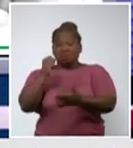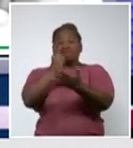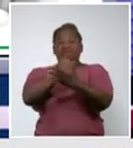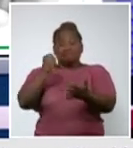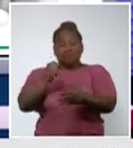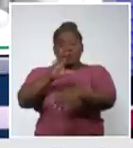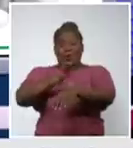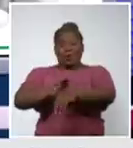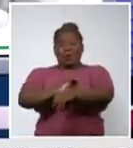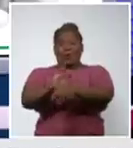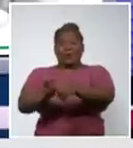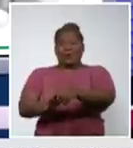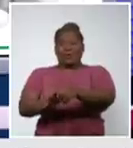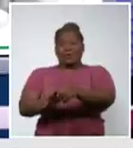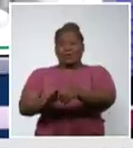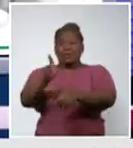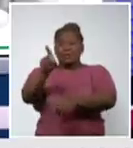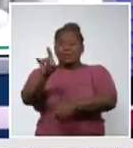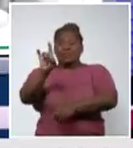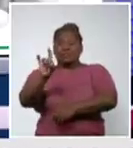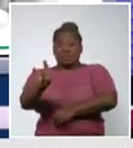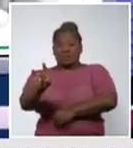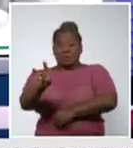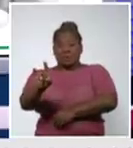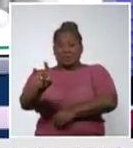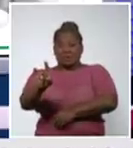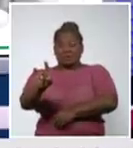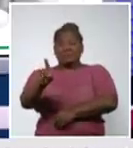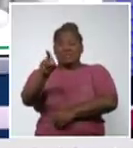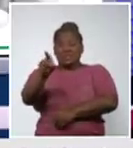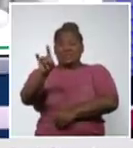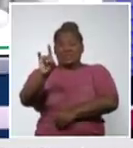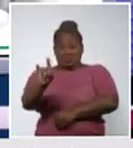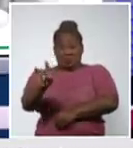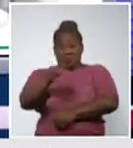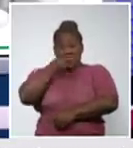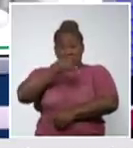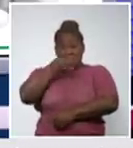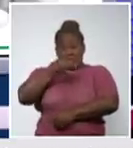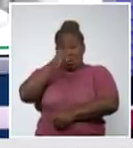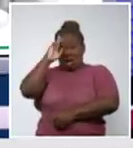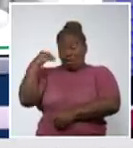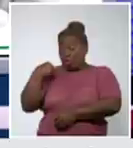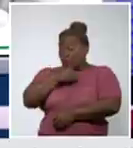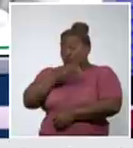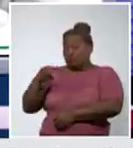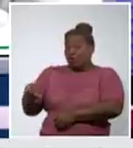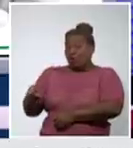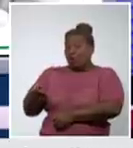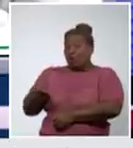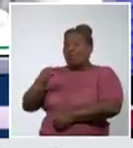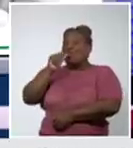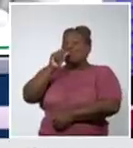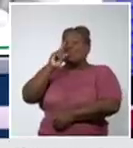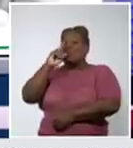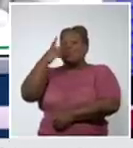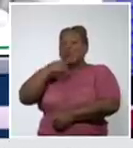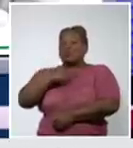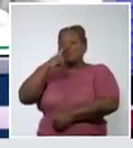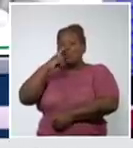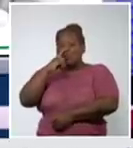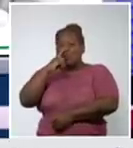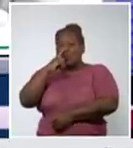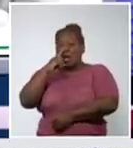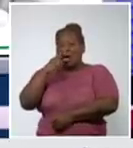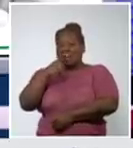la COVID-19 y es la cifra más baja, decía en esta conferencia de prensa el doctor Francisco Durán García, director